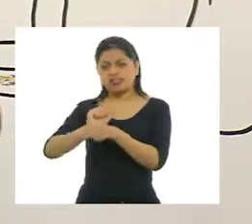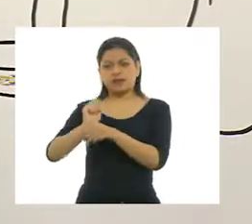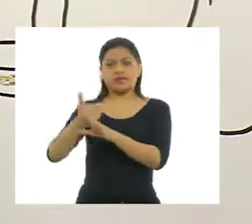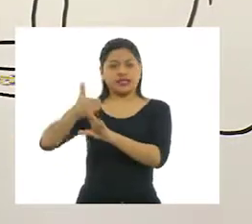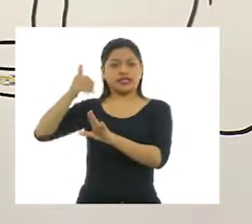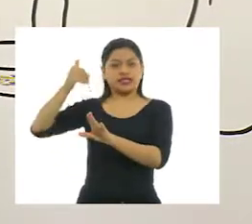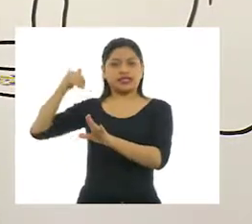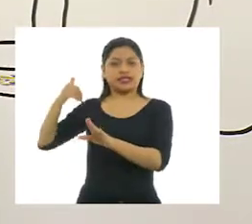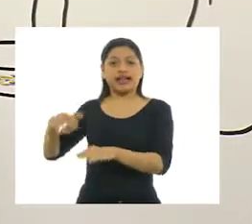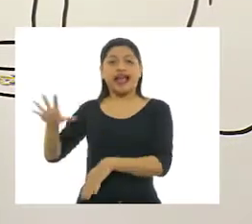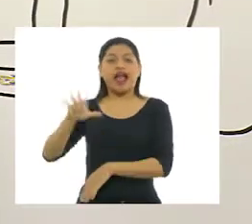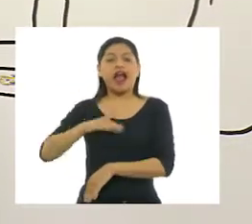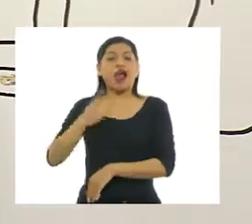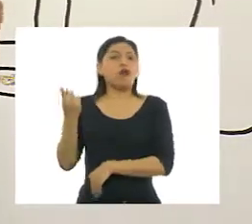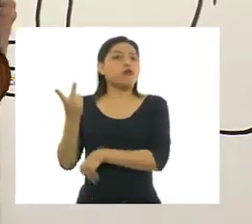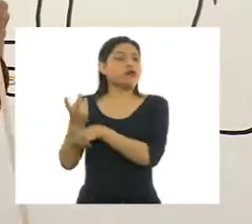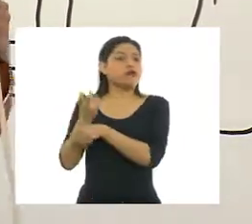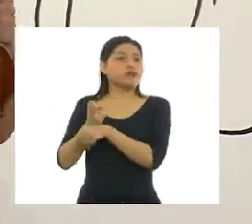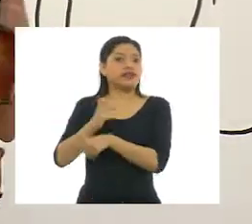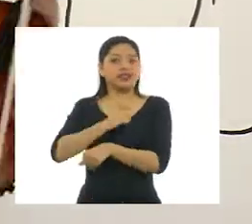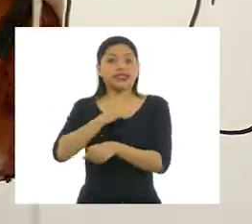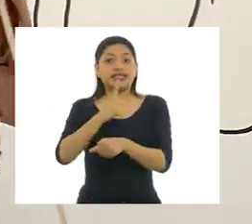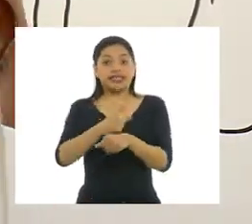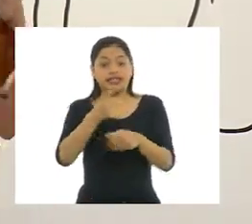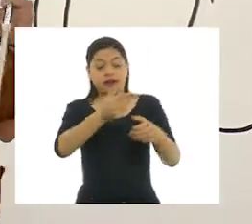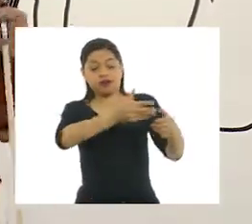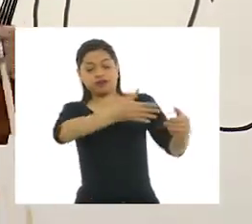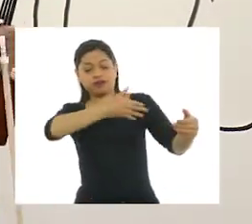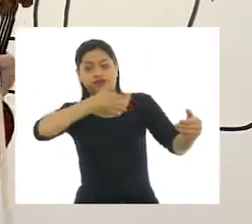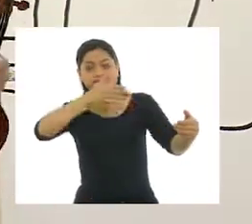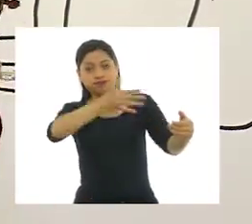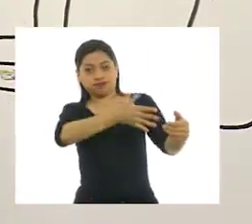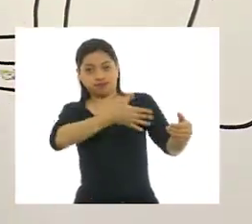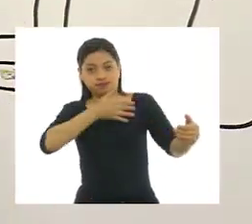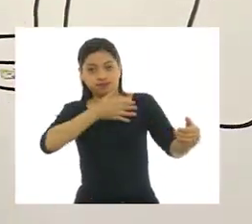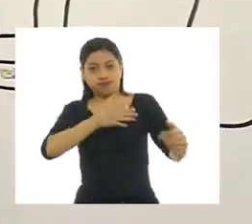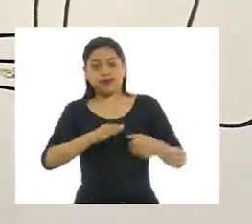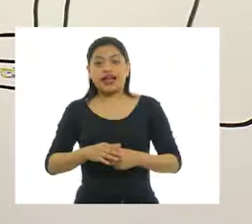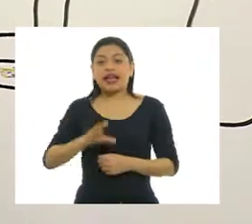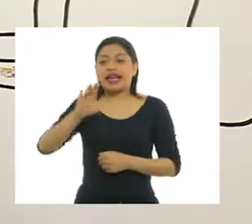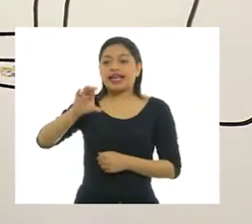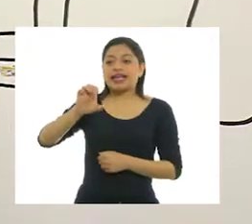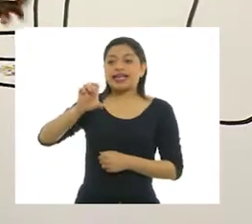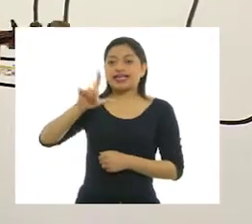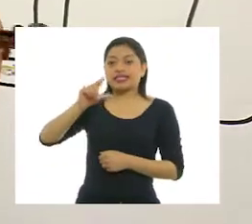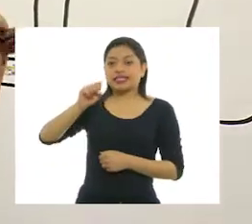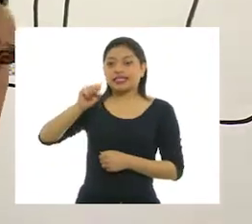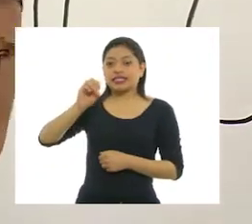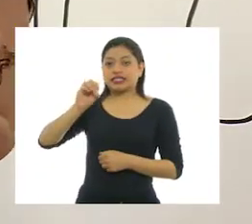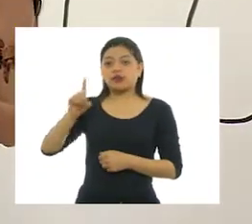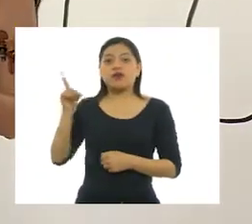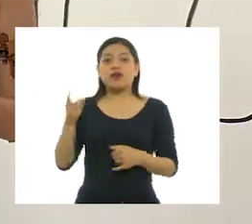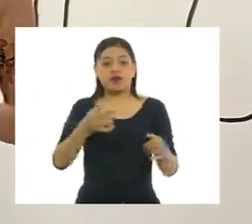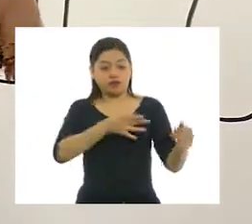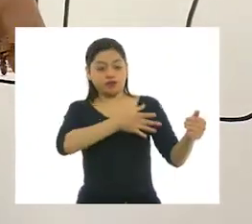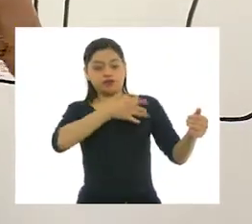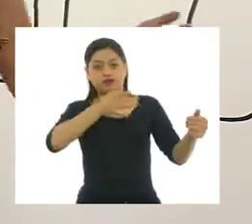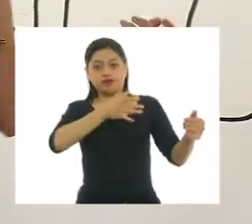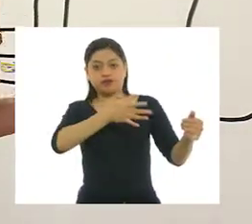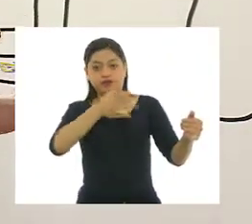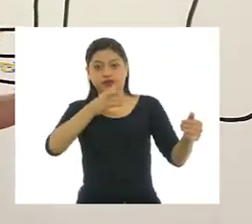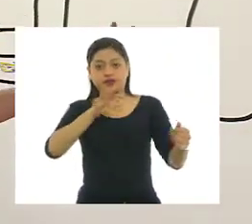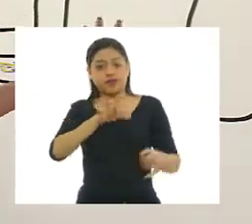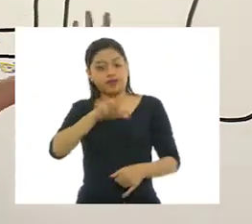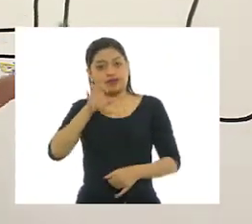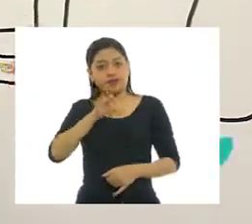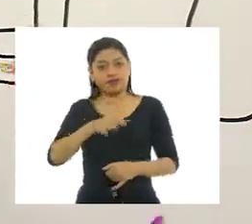un par de semanas tuvieron a un gran invitado que toca el arpa, que es un músico maravilloso, Celso Duarte. Él toca el arpa, ¿cómo?